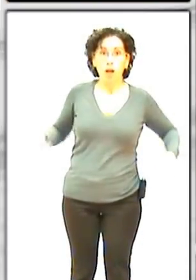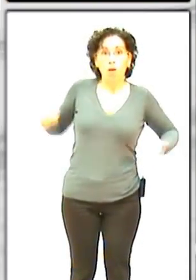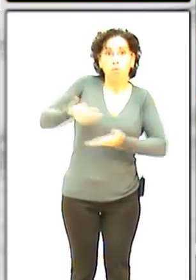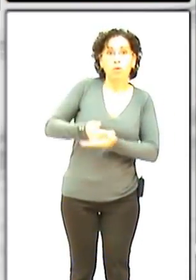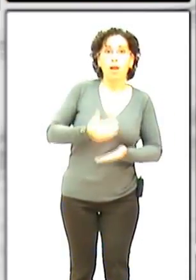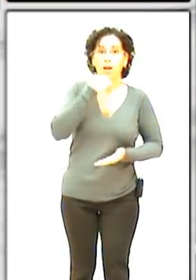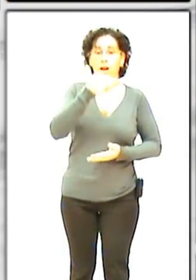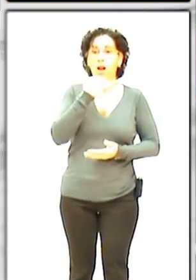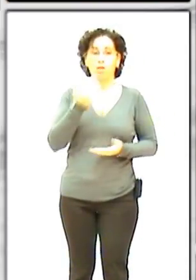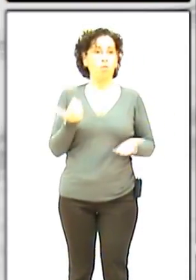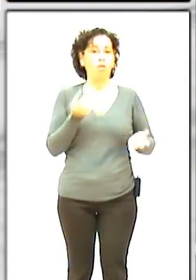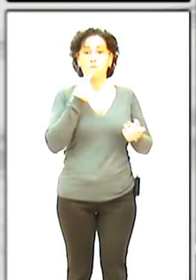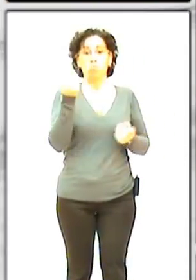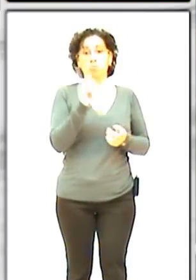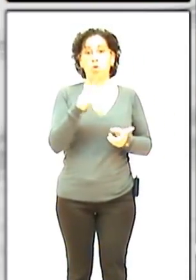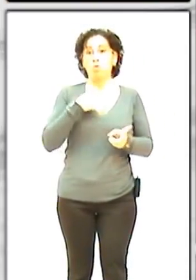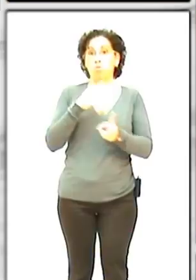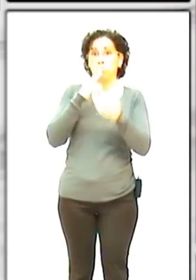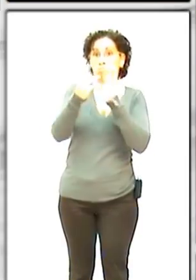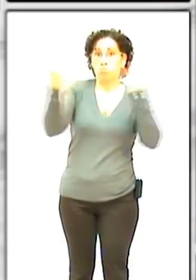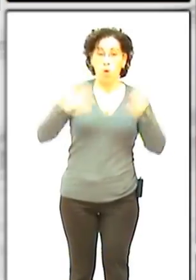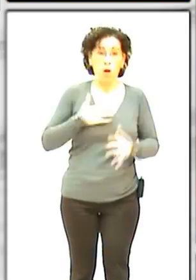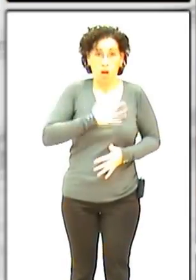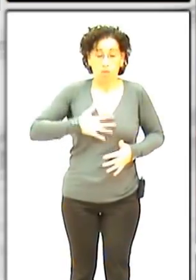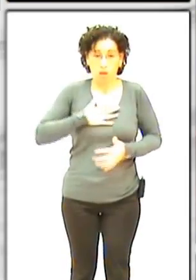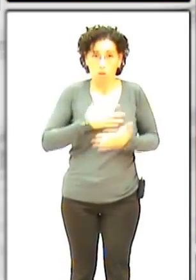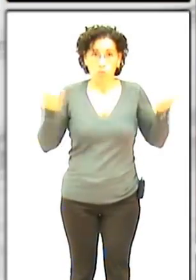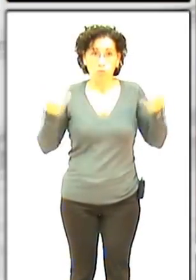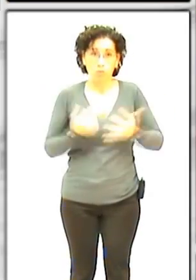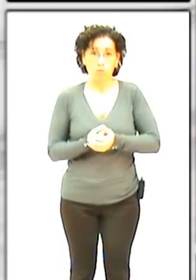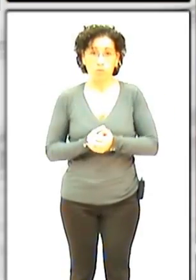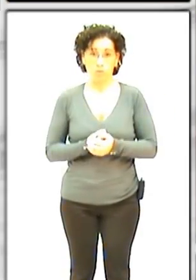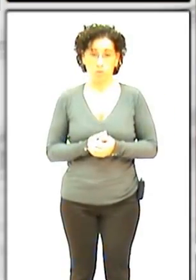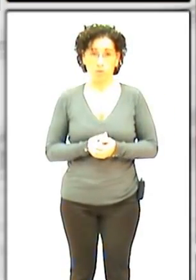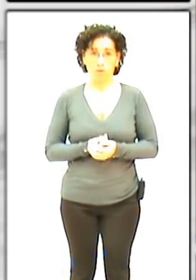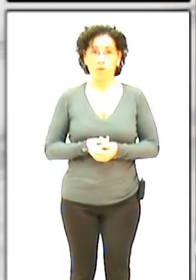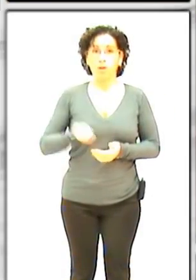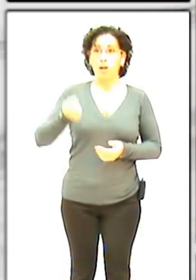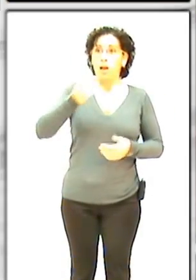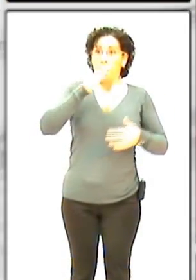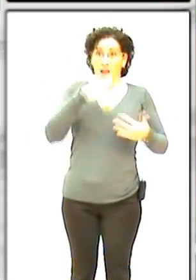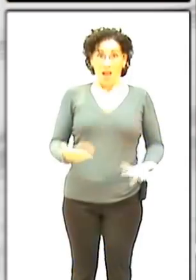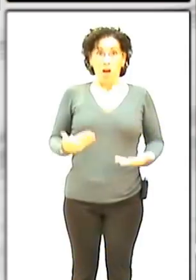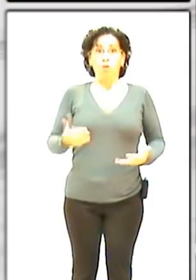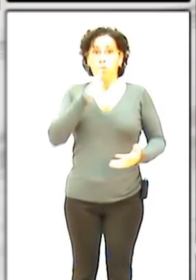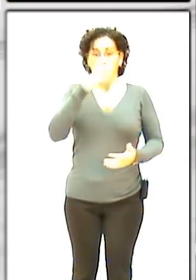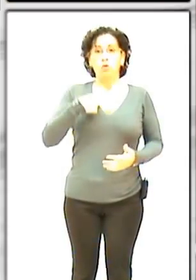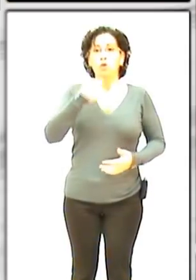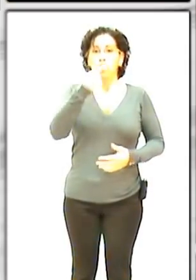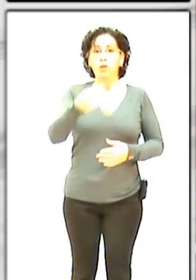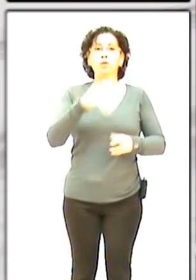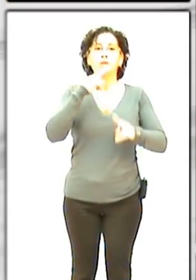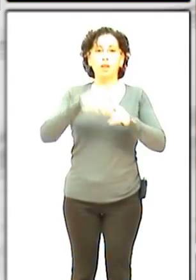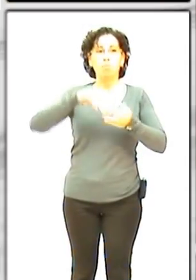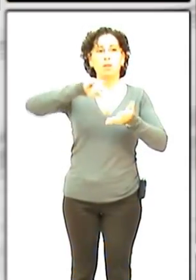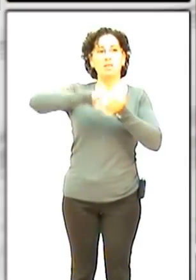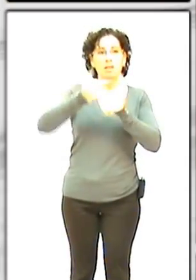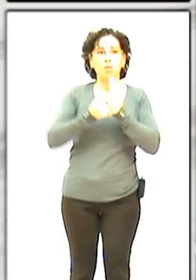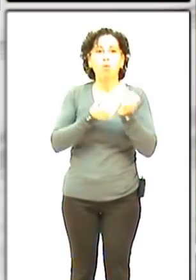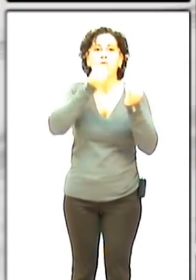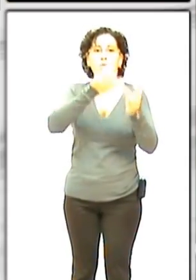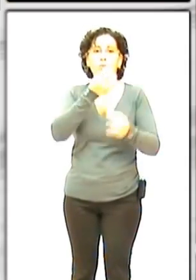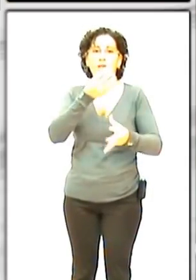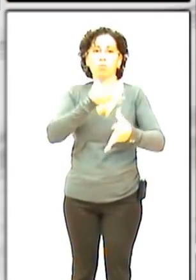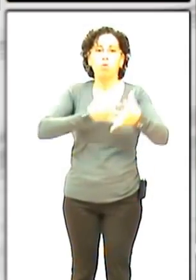bueno, yo contestarte que encantados. Por eso nosotros decimos que por el momento ahora son sistemas informativos de apoyo, ¿no? Porque no